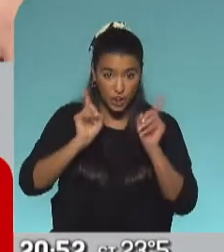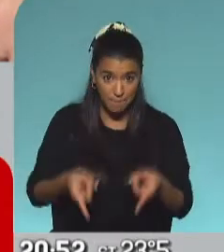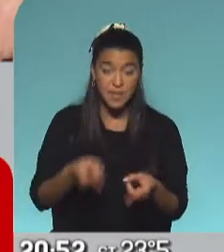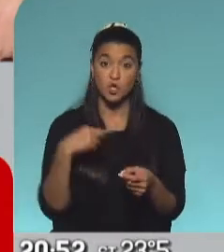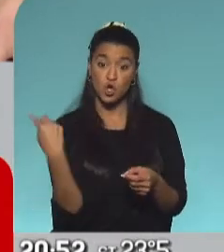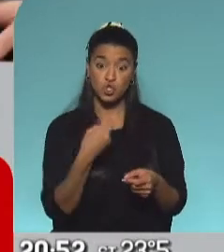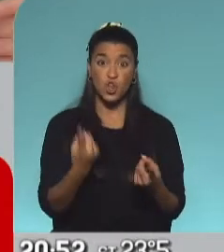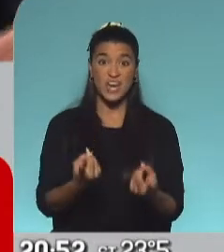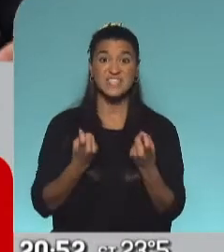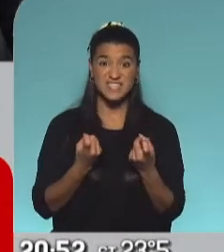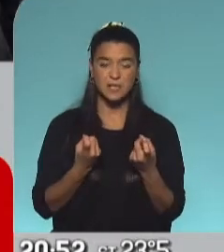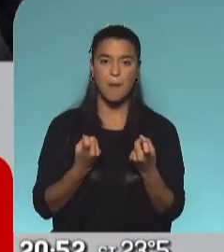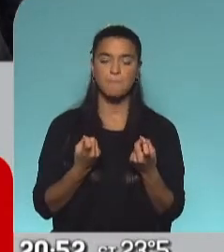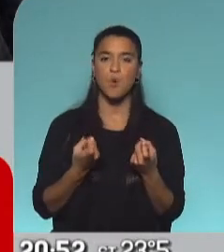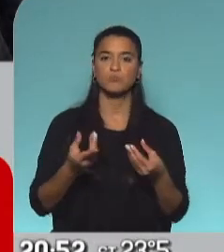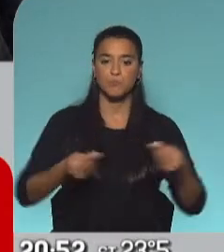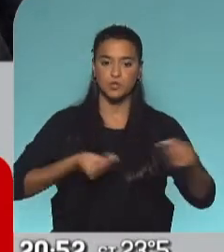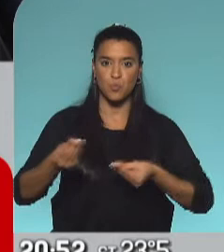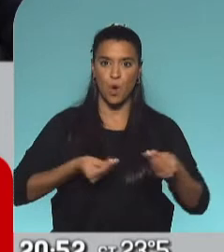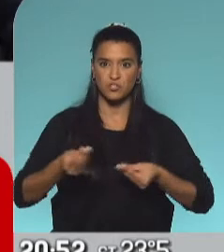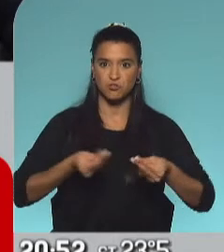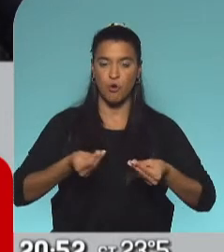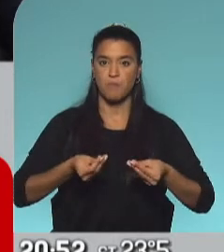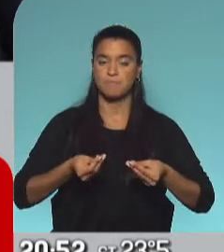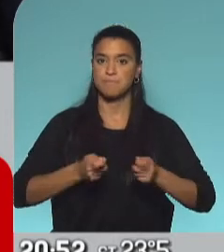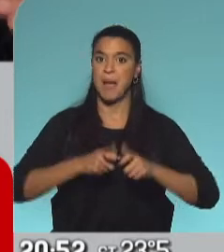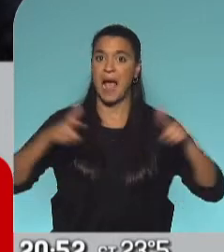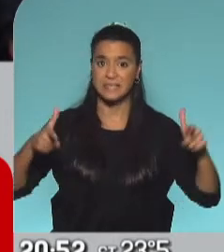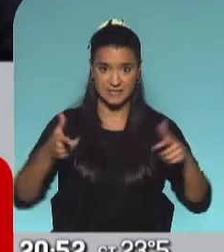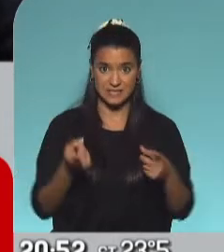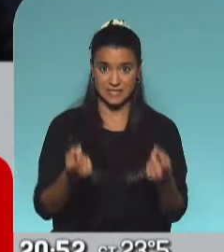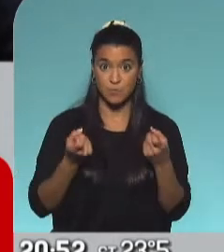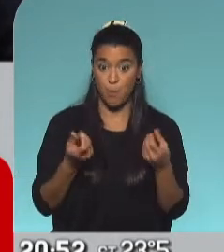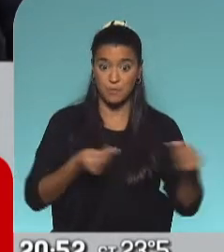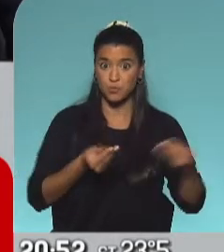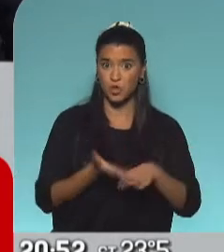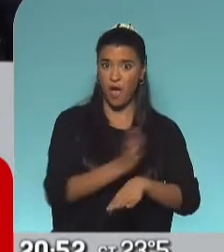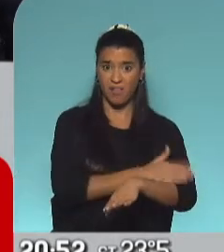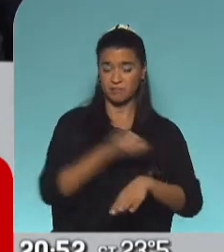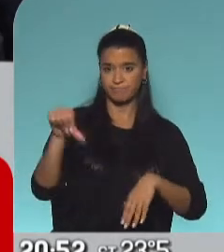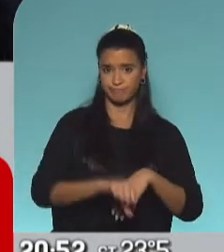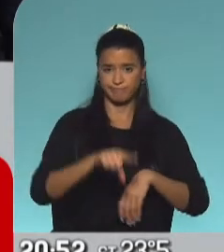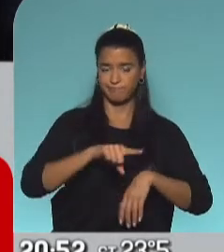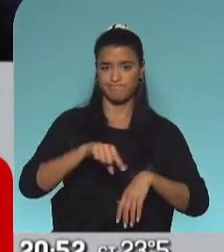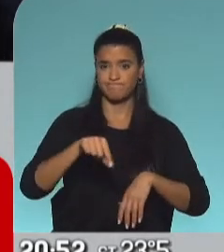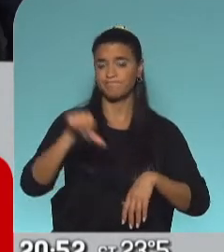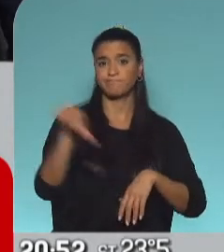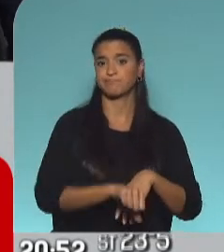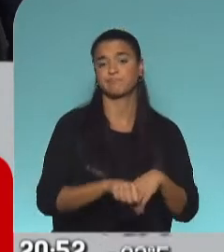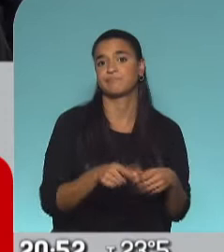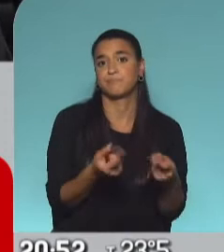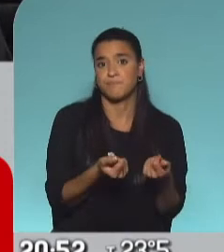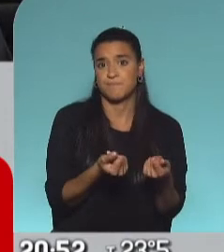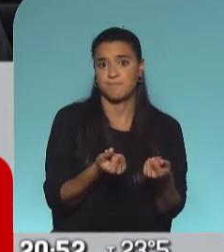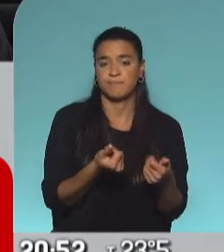íbamos a necesitar ampliar el presupuesto que teníamos porque con el presupuesto con el que estábamos no íbamos a llegar a fin de año, esa es la